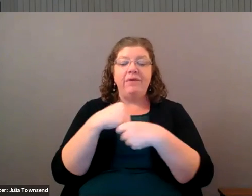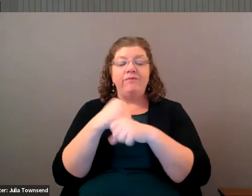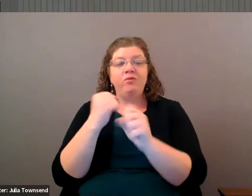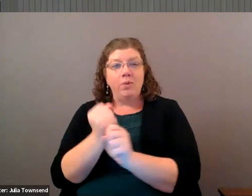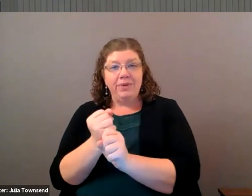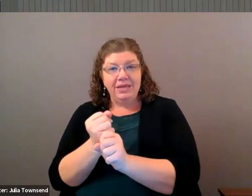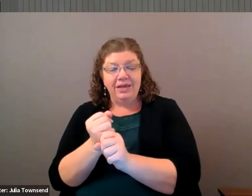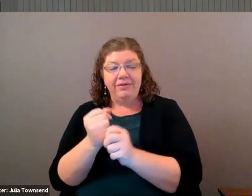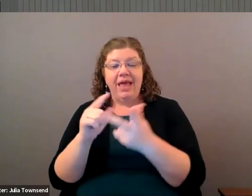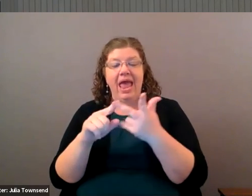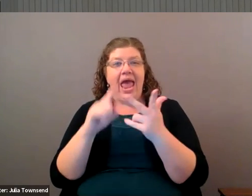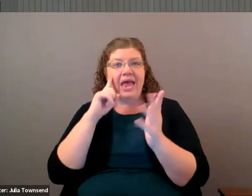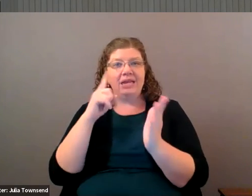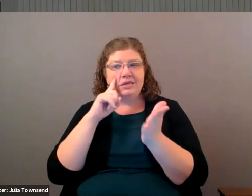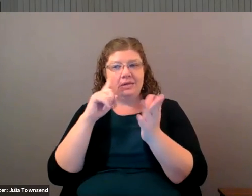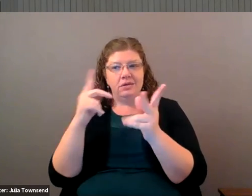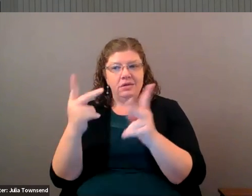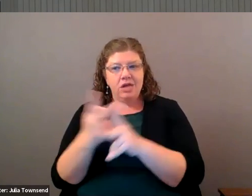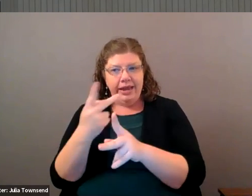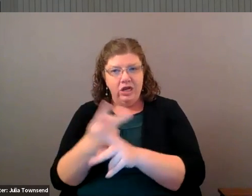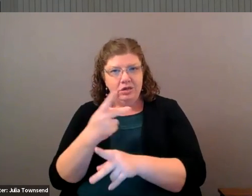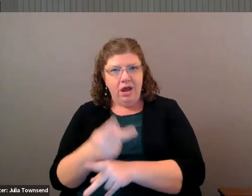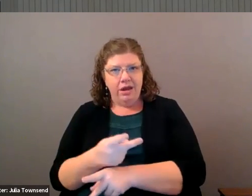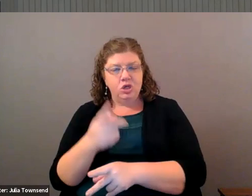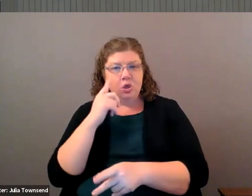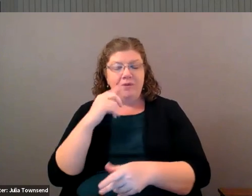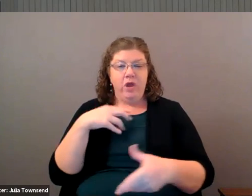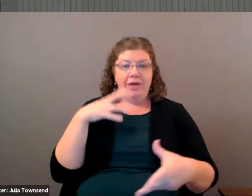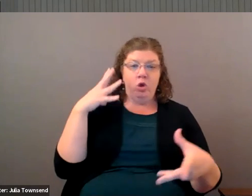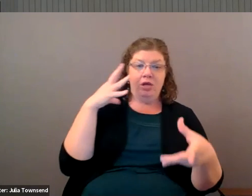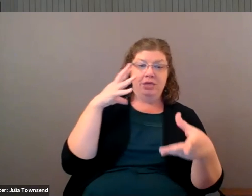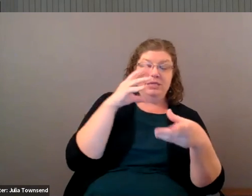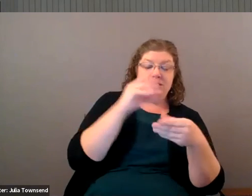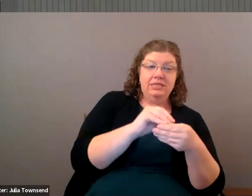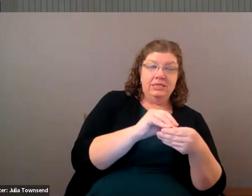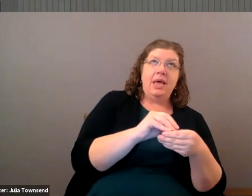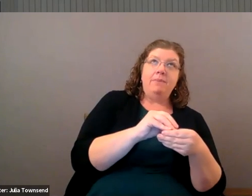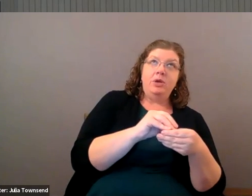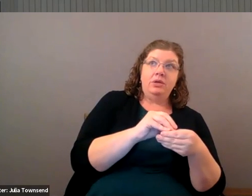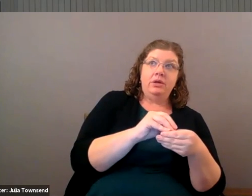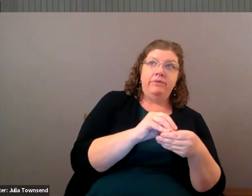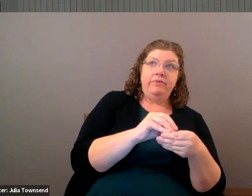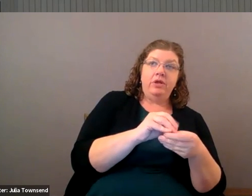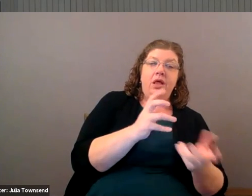diagnósticas. Entonces, si se tienen las evaluaciones sumativas,